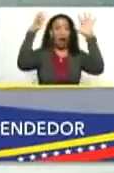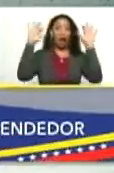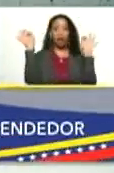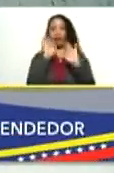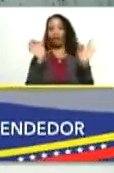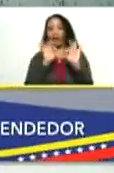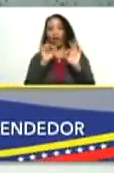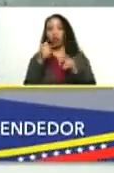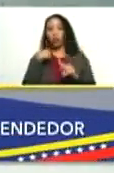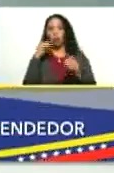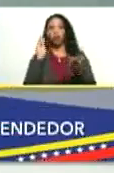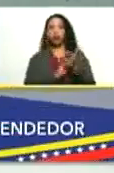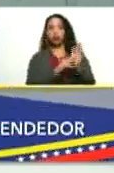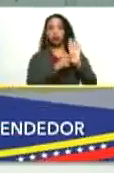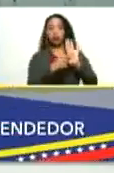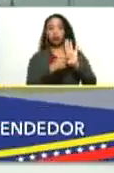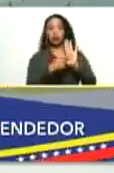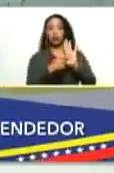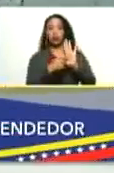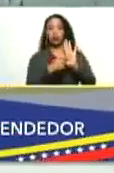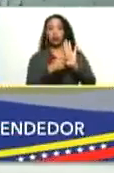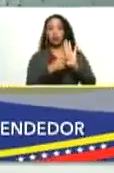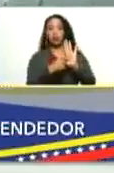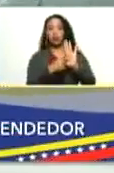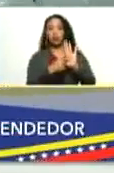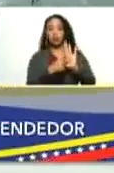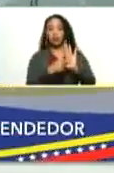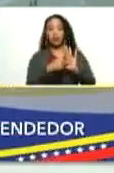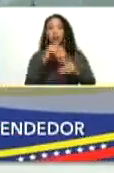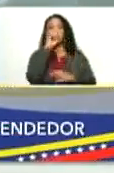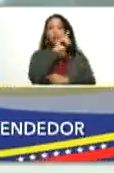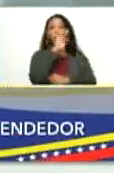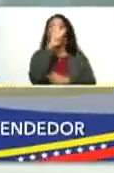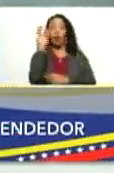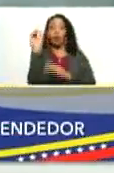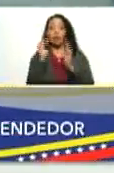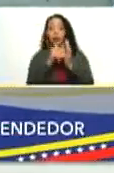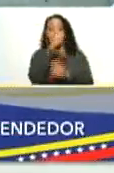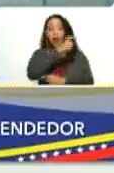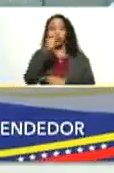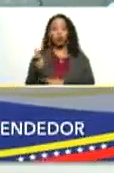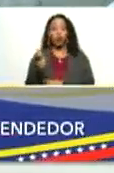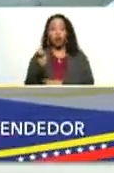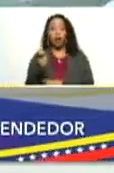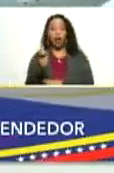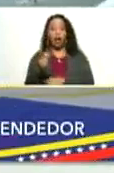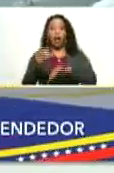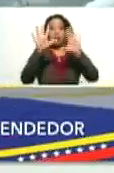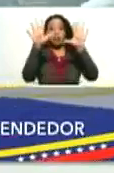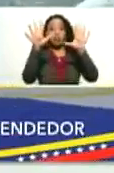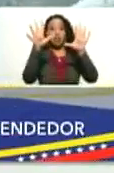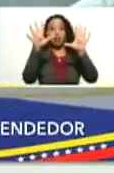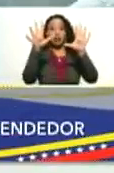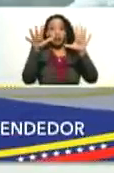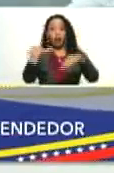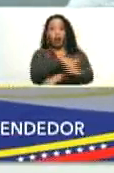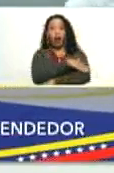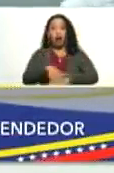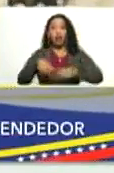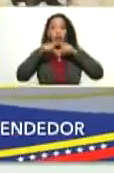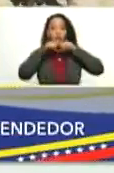solamente le estoy poniendo un ejemplo, 4 años que no se celebraban, y más de 140 mil personas en 10 cuadras de